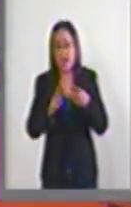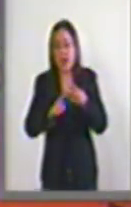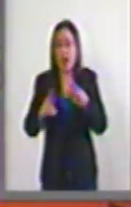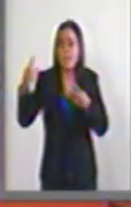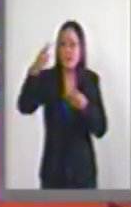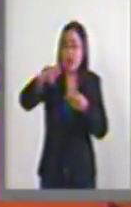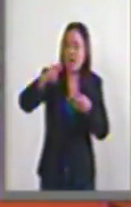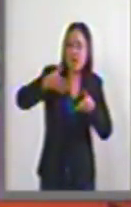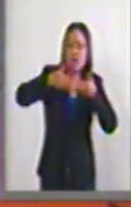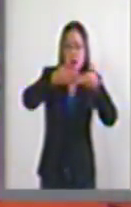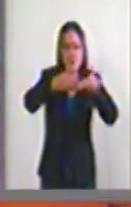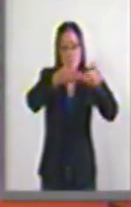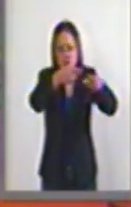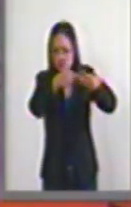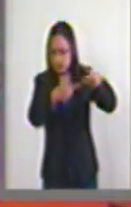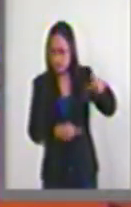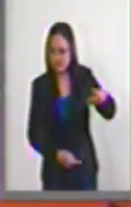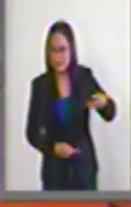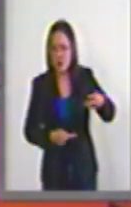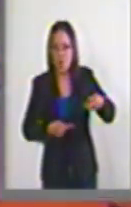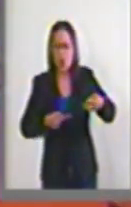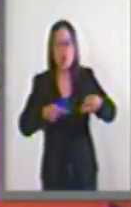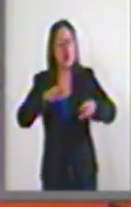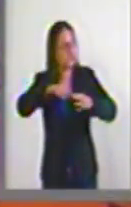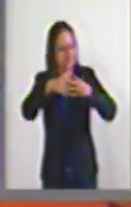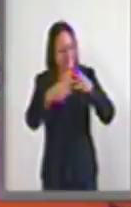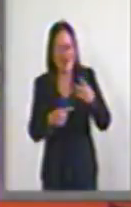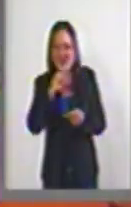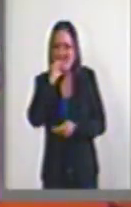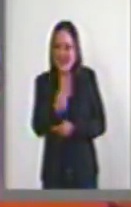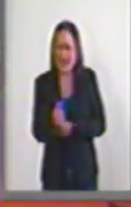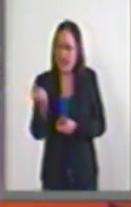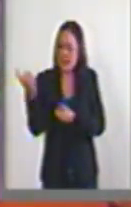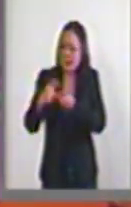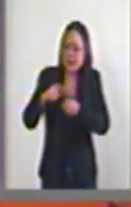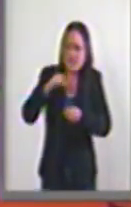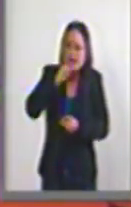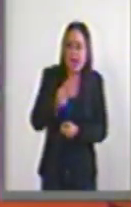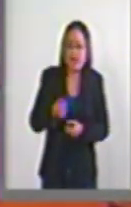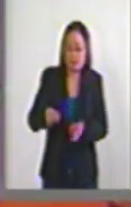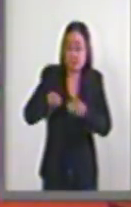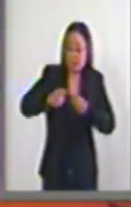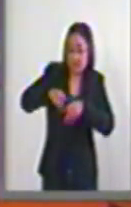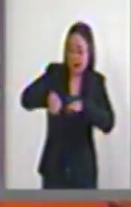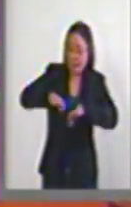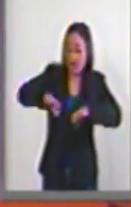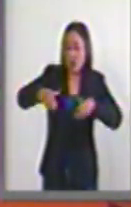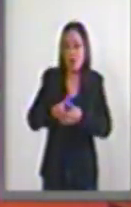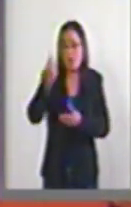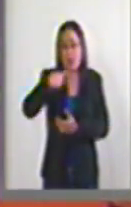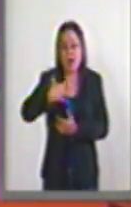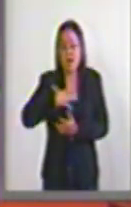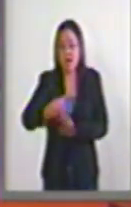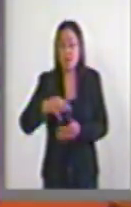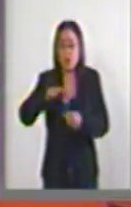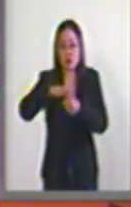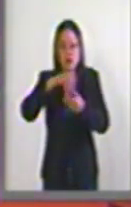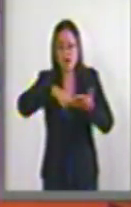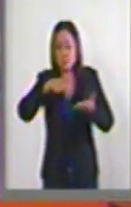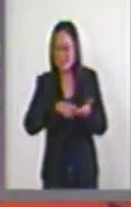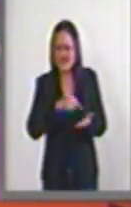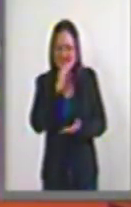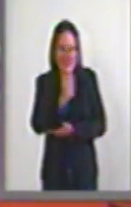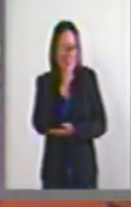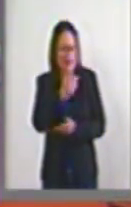Armada o a la Fuerza Aérea o Guardia Nacional, y no haber desempeñado cargo alguno de elección